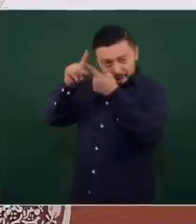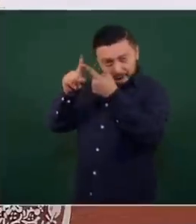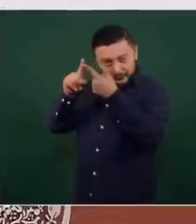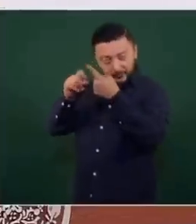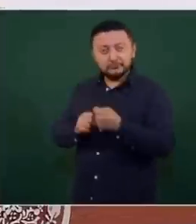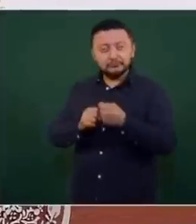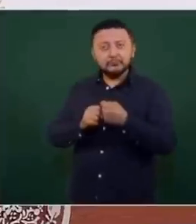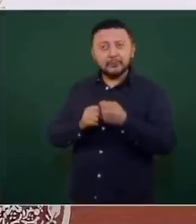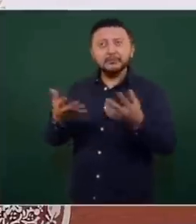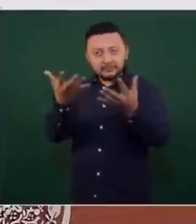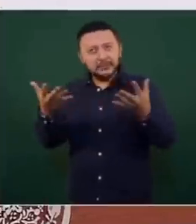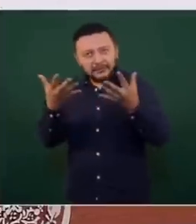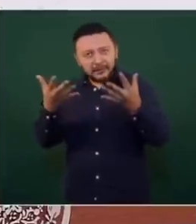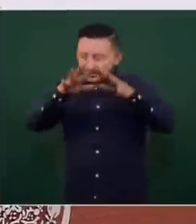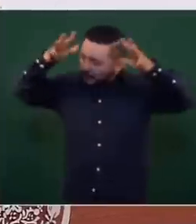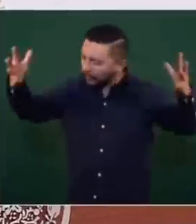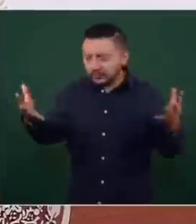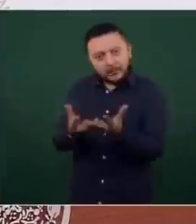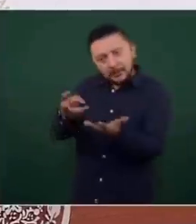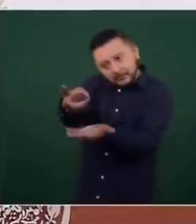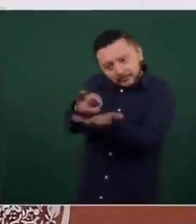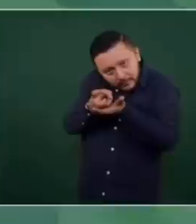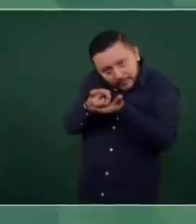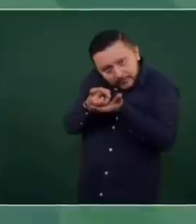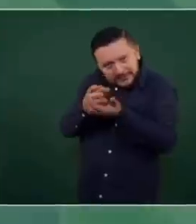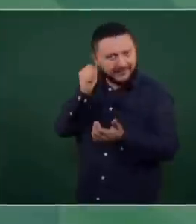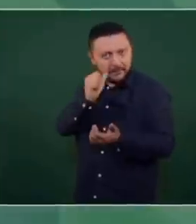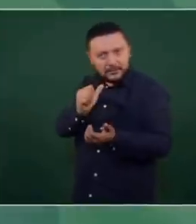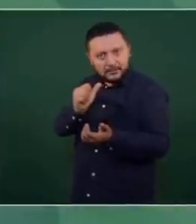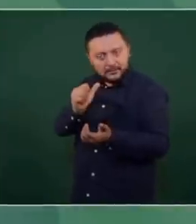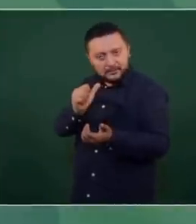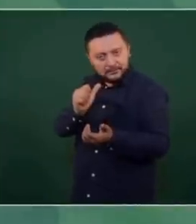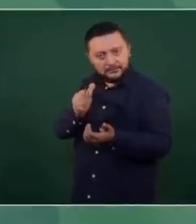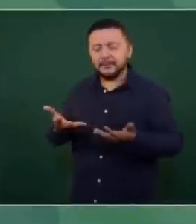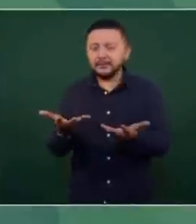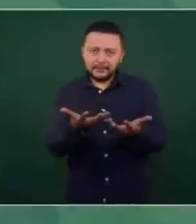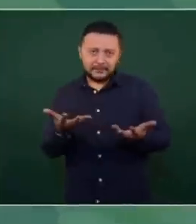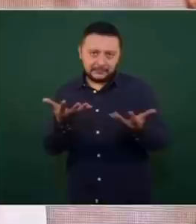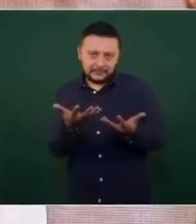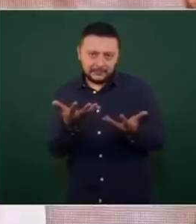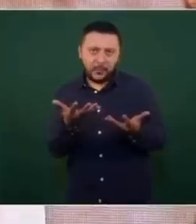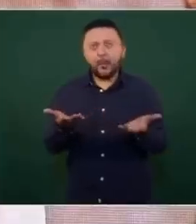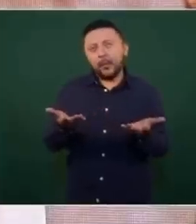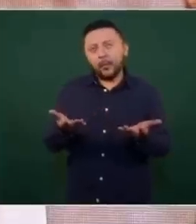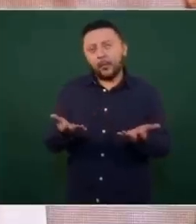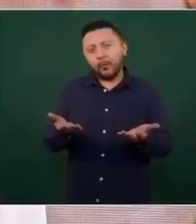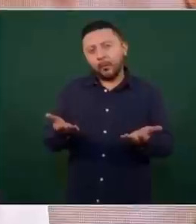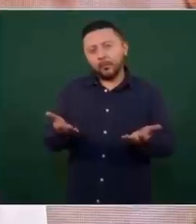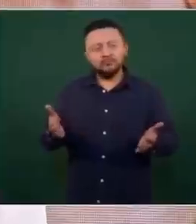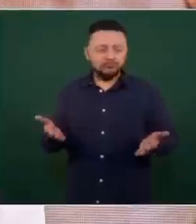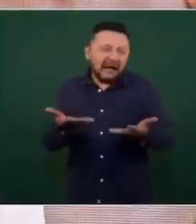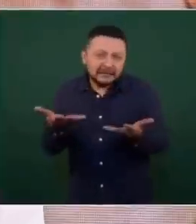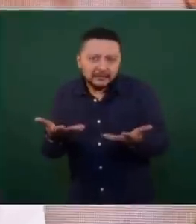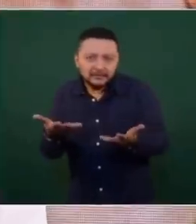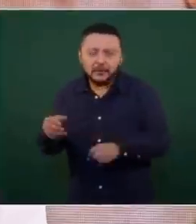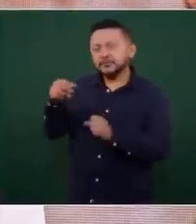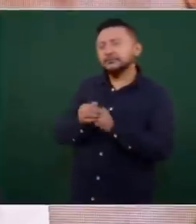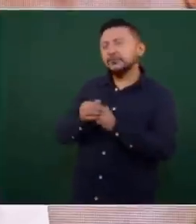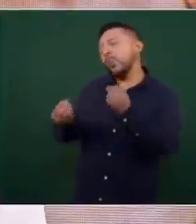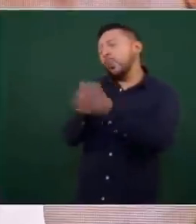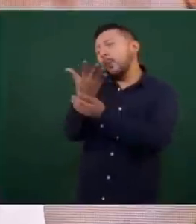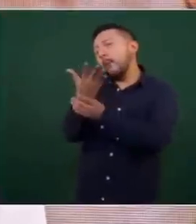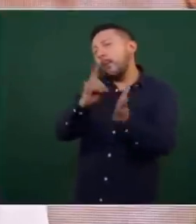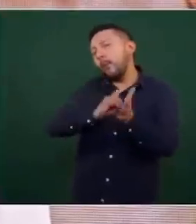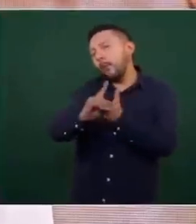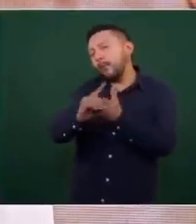promovieron en el mundo para poder saquear a sus anchas fue crear o impulsar los llamados nuevos